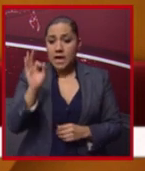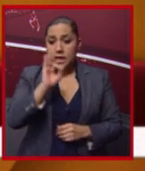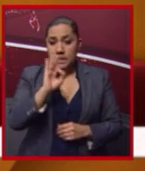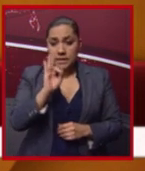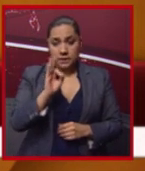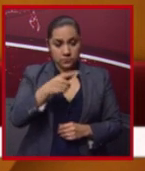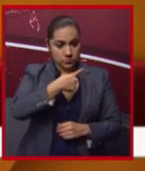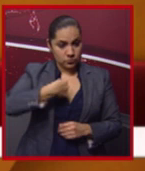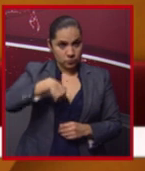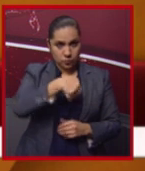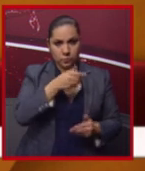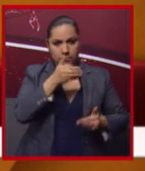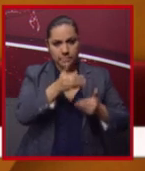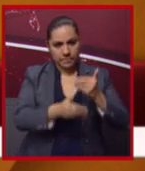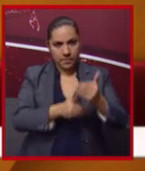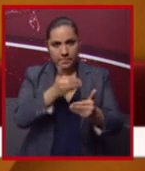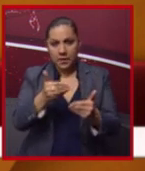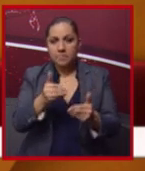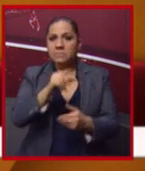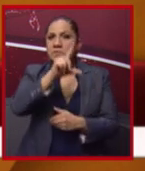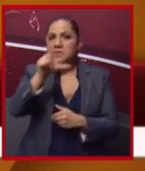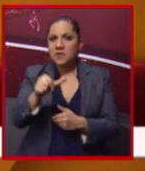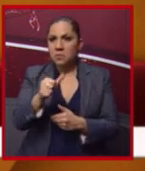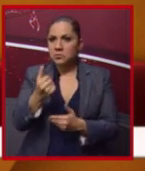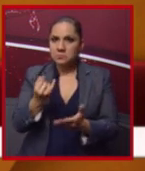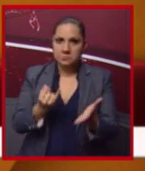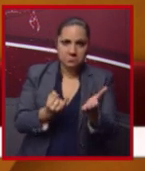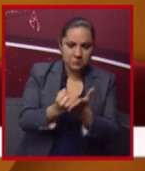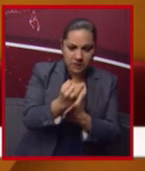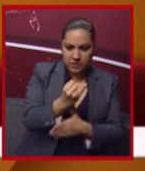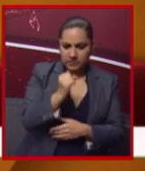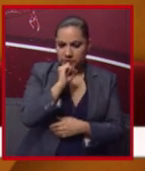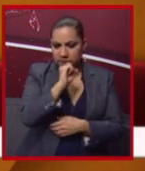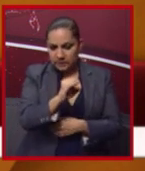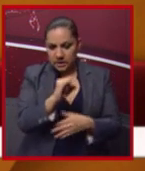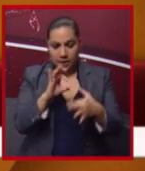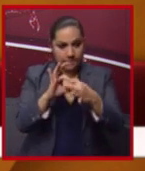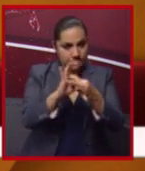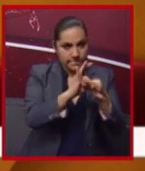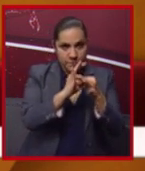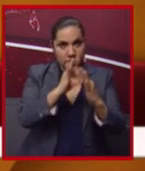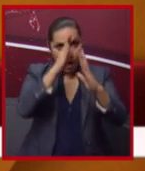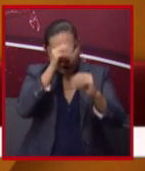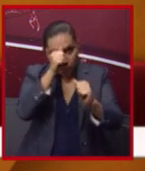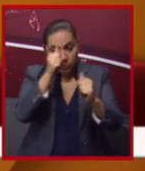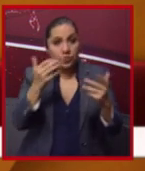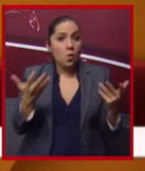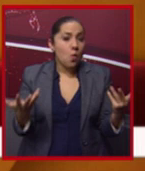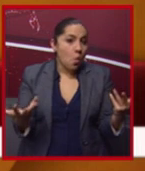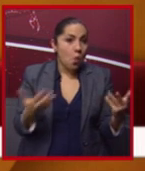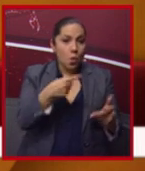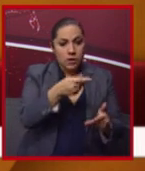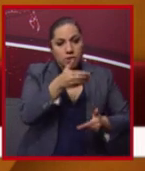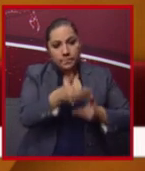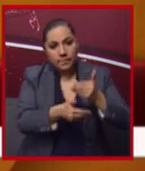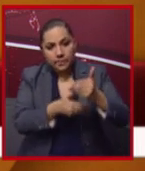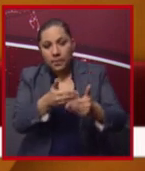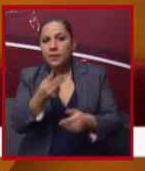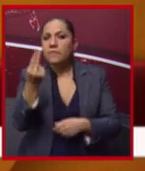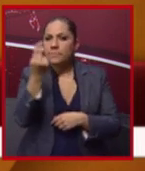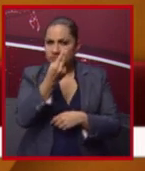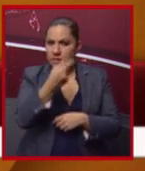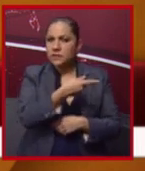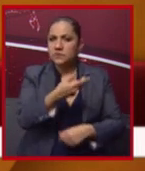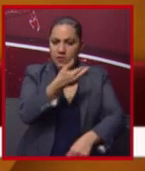última decisión por unanimidad o no, que por lo menos los procesos guarden la forma y el orden